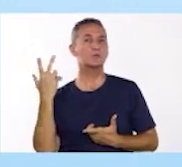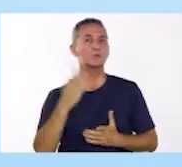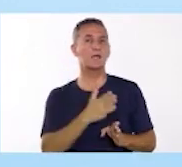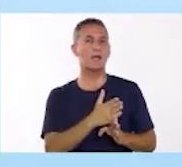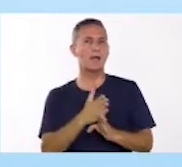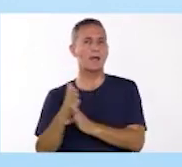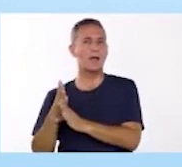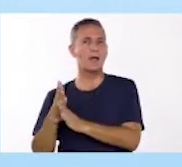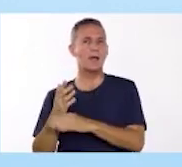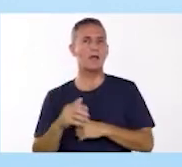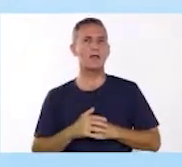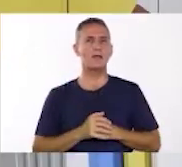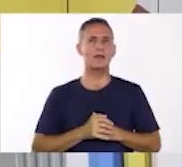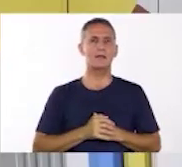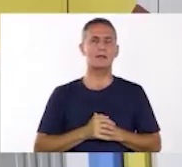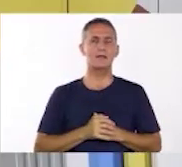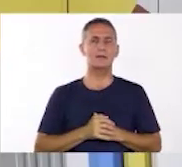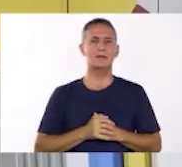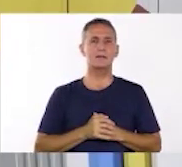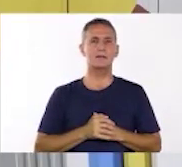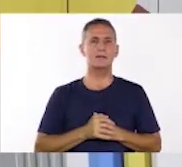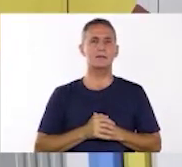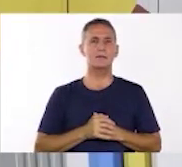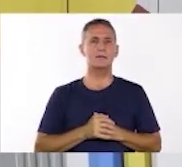a pasar entonces